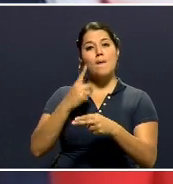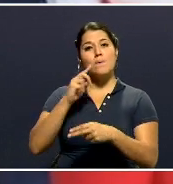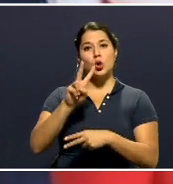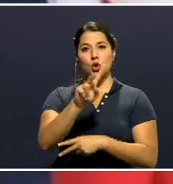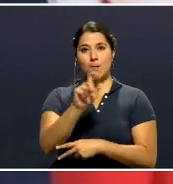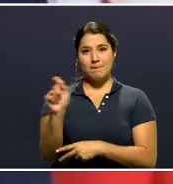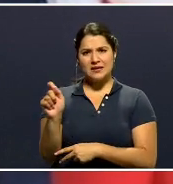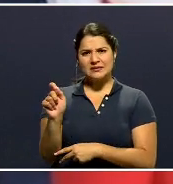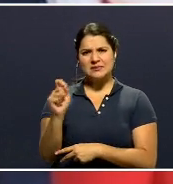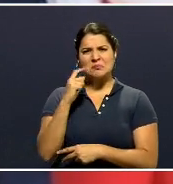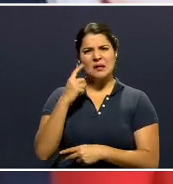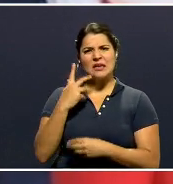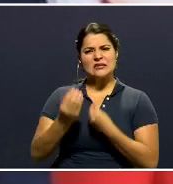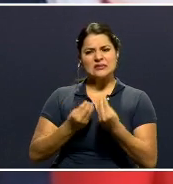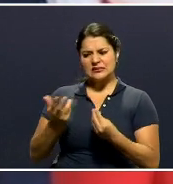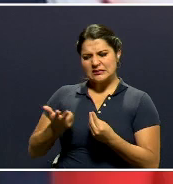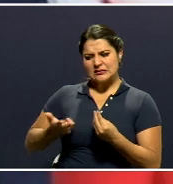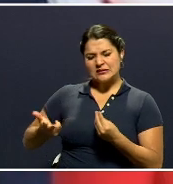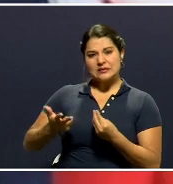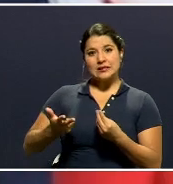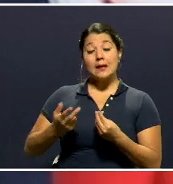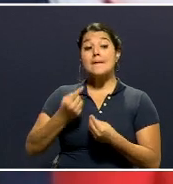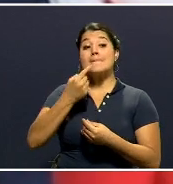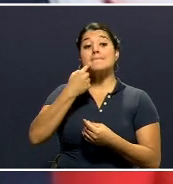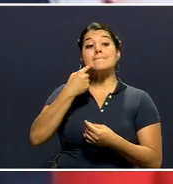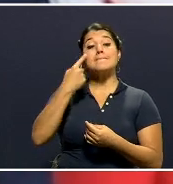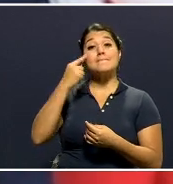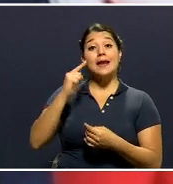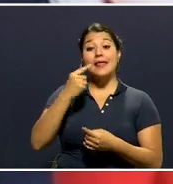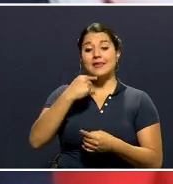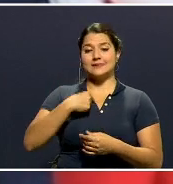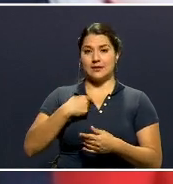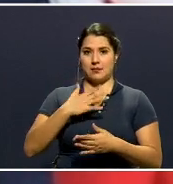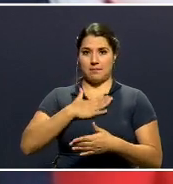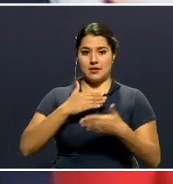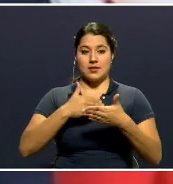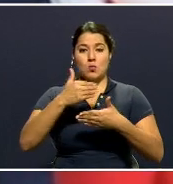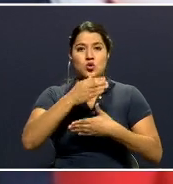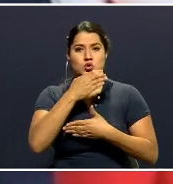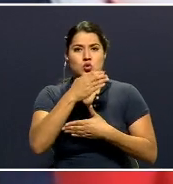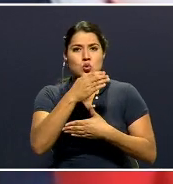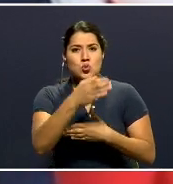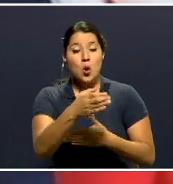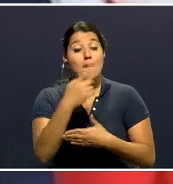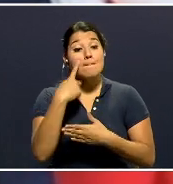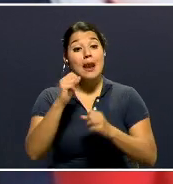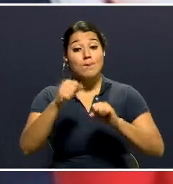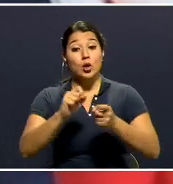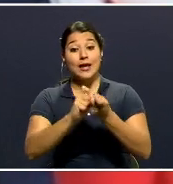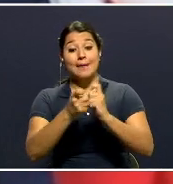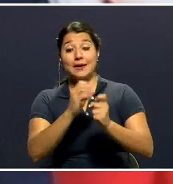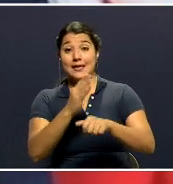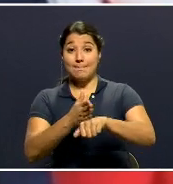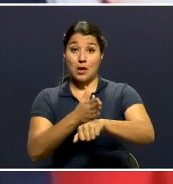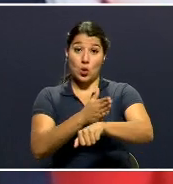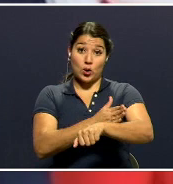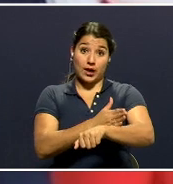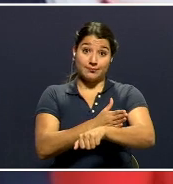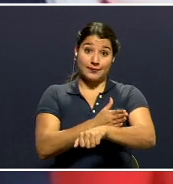mí recomendaciones para implementar y para mejorar en aquellos puntos en los que se haya